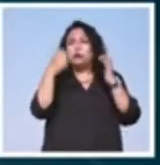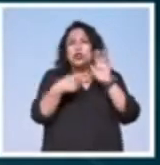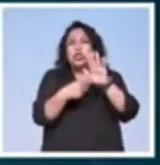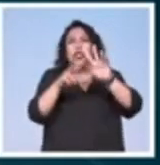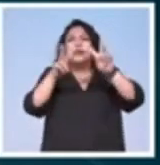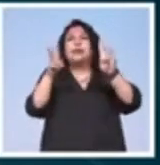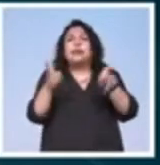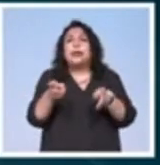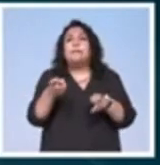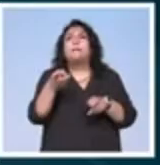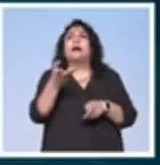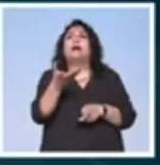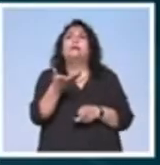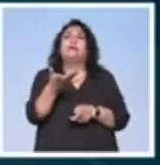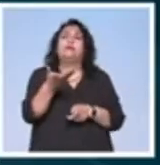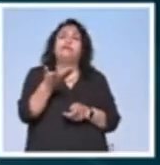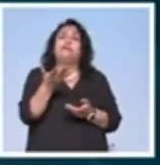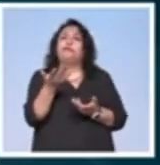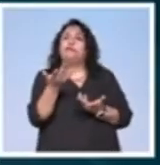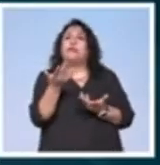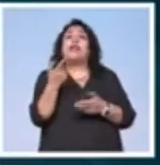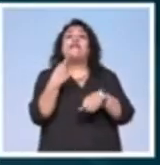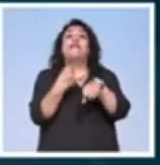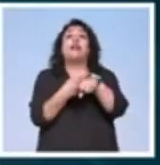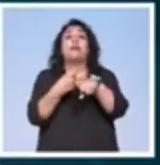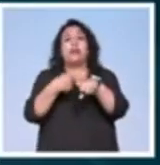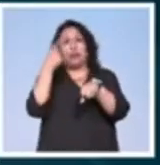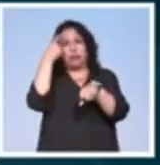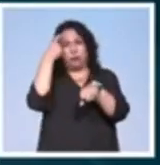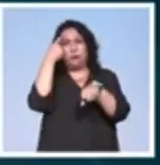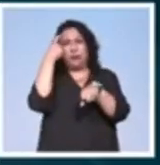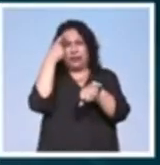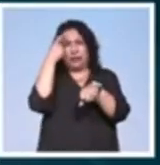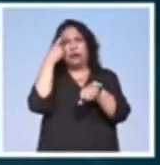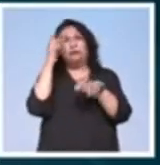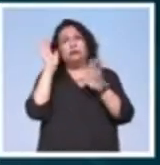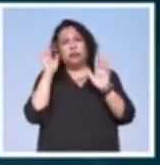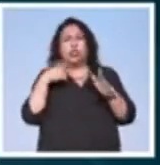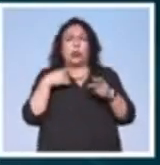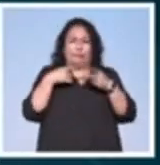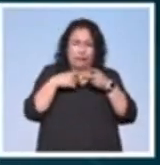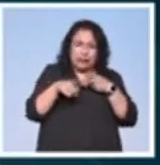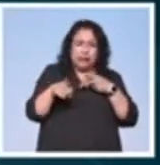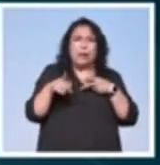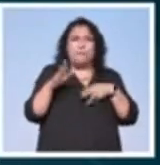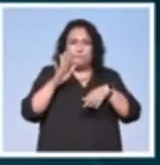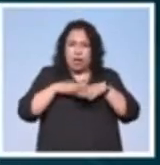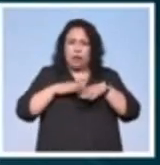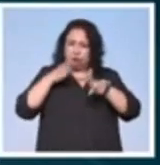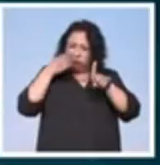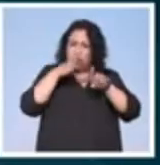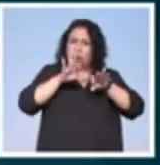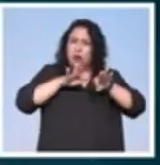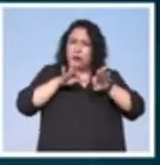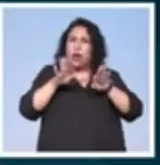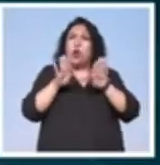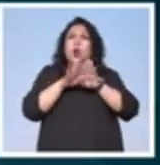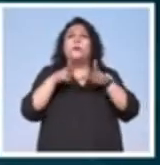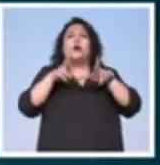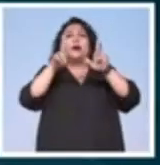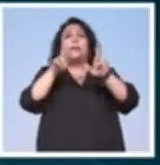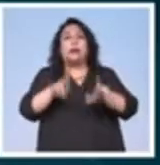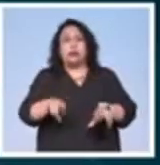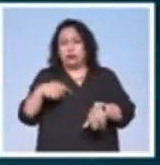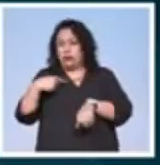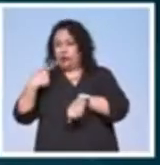del tema de las enfermedades mentales. Entonces, como que ahí empecé a trabajar más de este tema de cómo representar